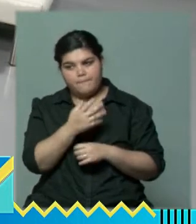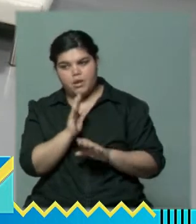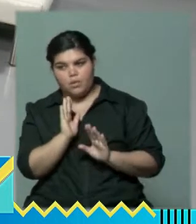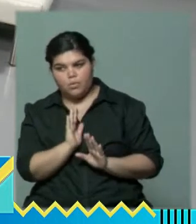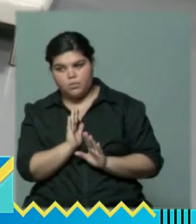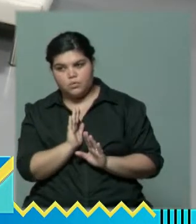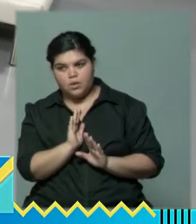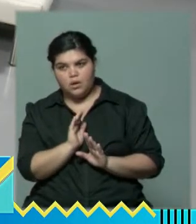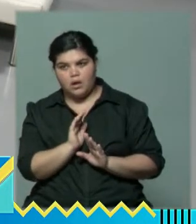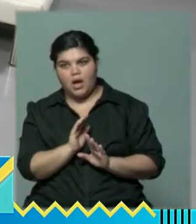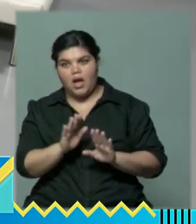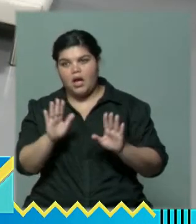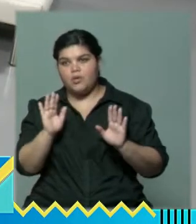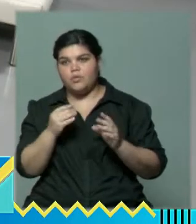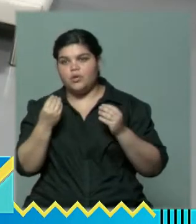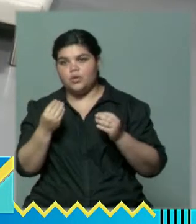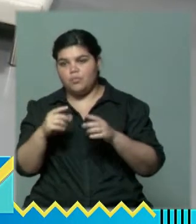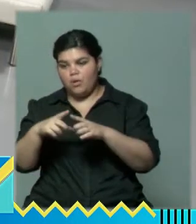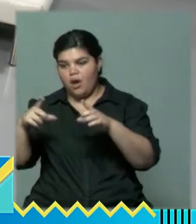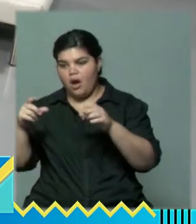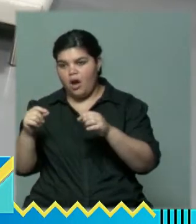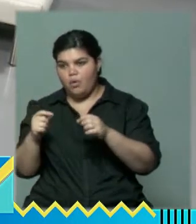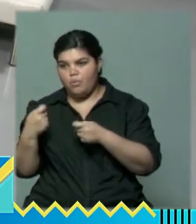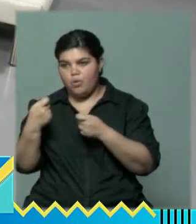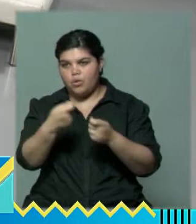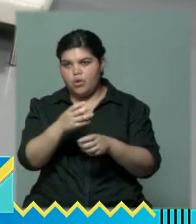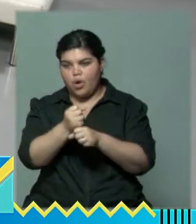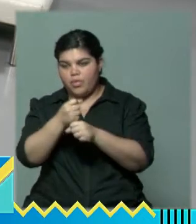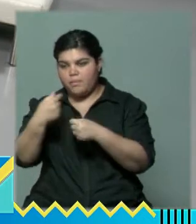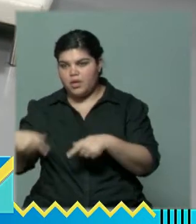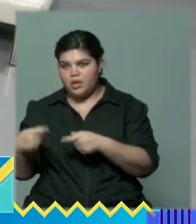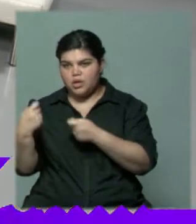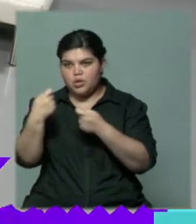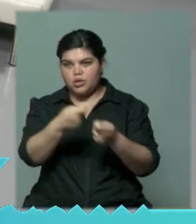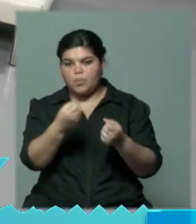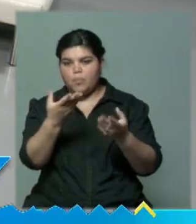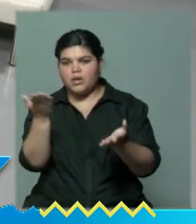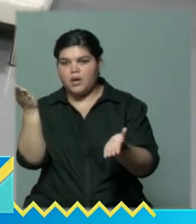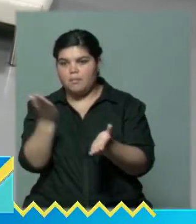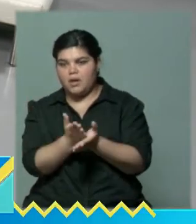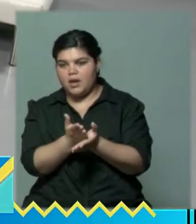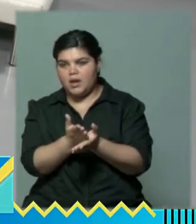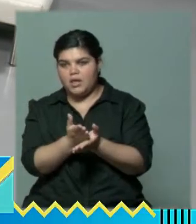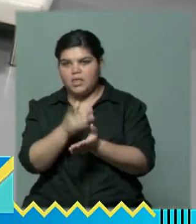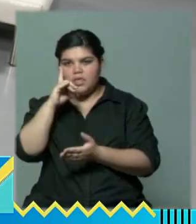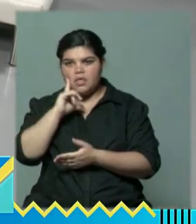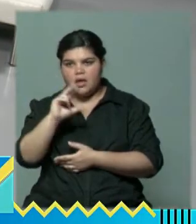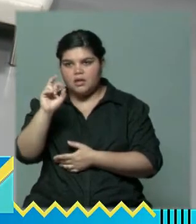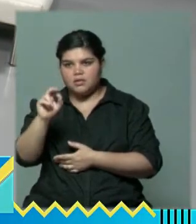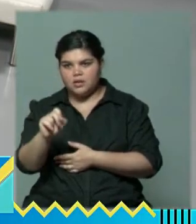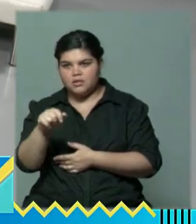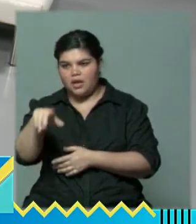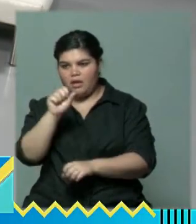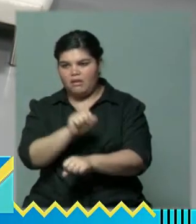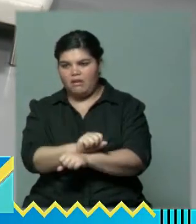un cuchillo para que salgas a la calle que prestarte un abono. Digo, porque con esto de la penalidad de los 30 días que puede llegar a tener una persona de